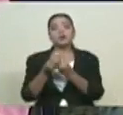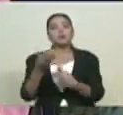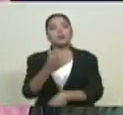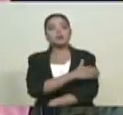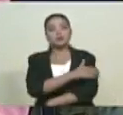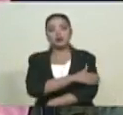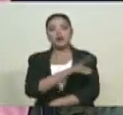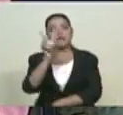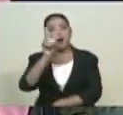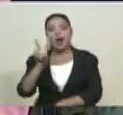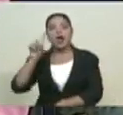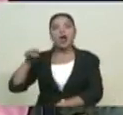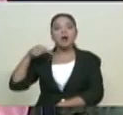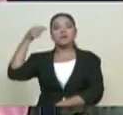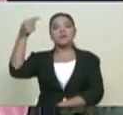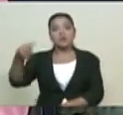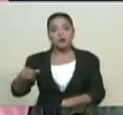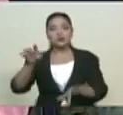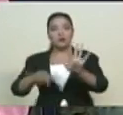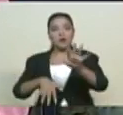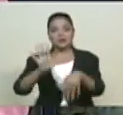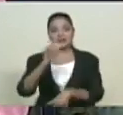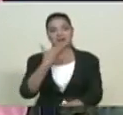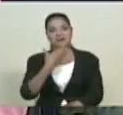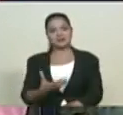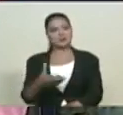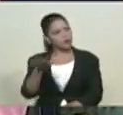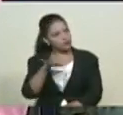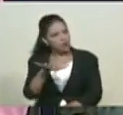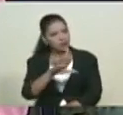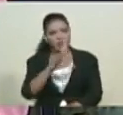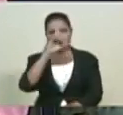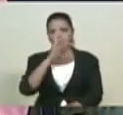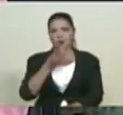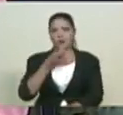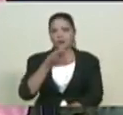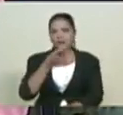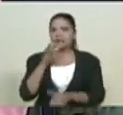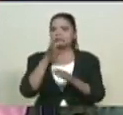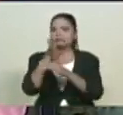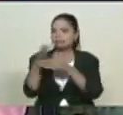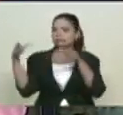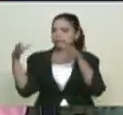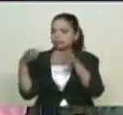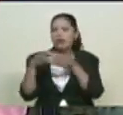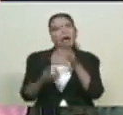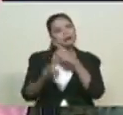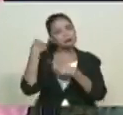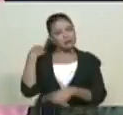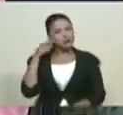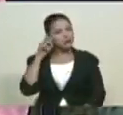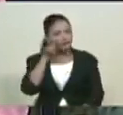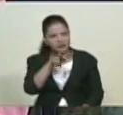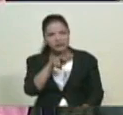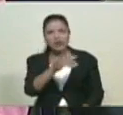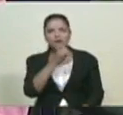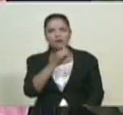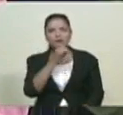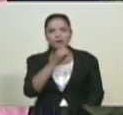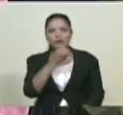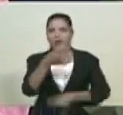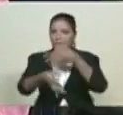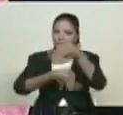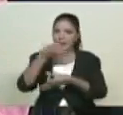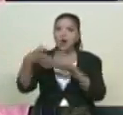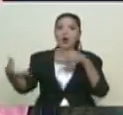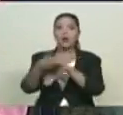venezolana el próximo 15 de diciembre en República Dominicana. Ayer, no sé si usted vio una noticia que señalaba que